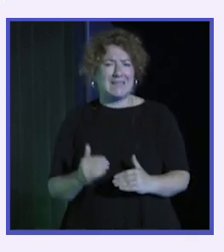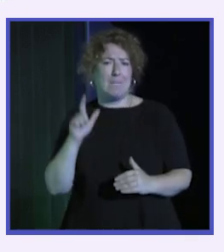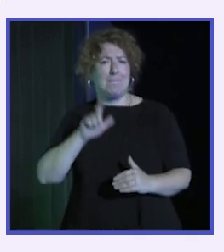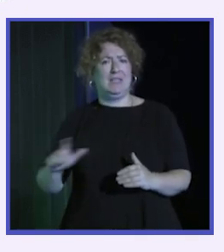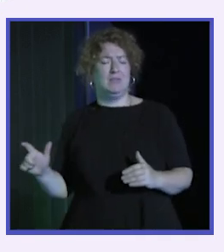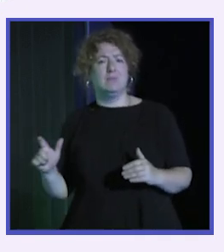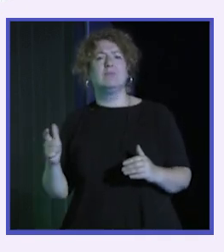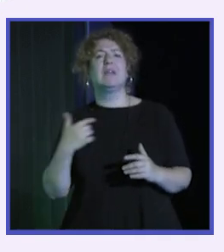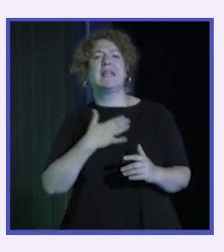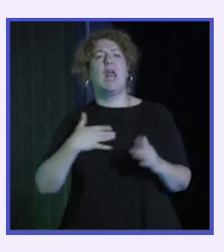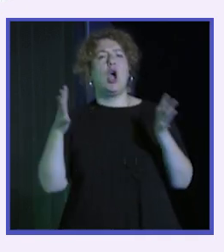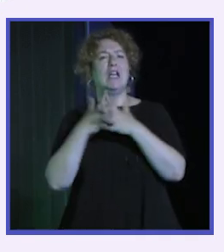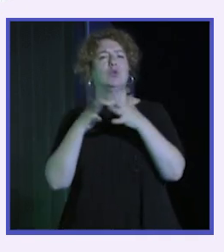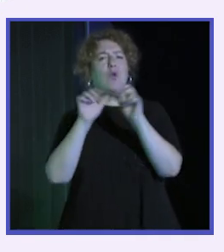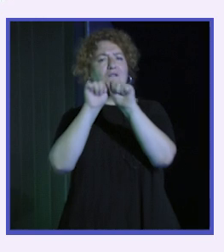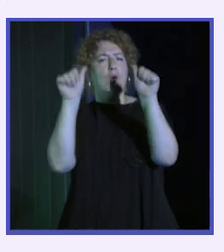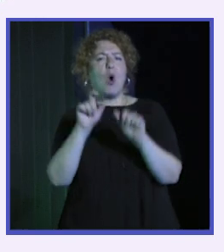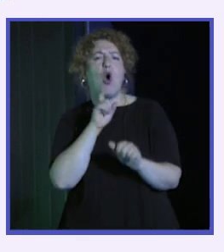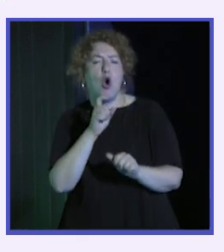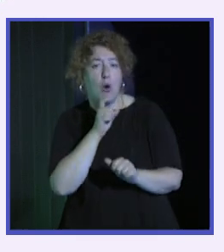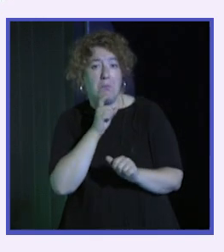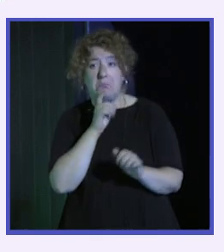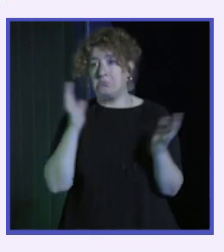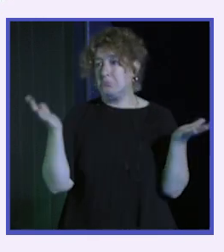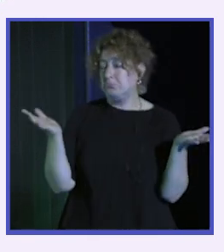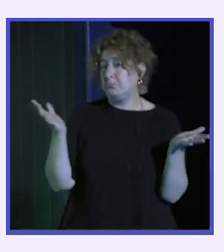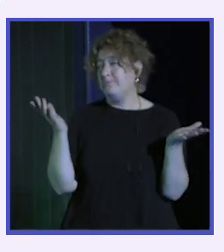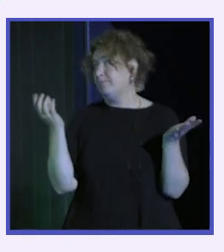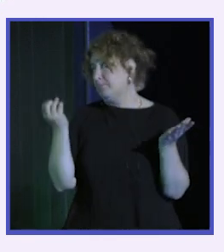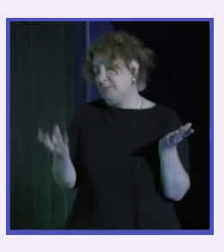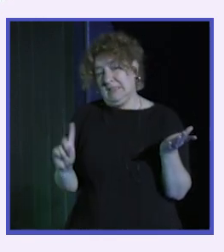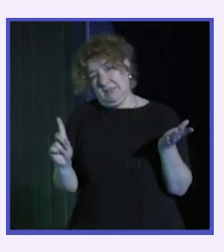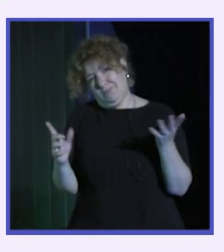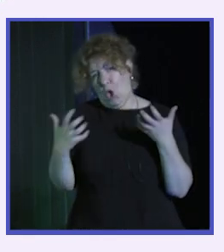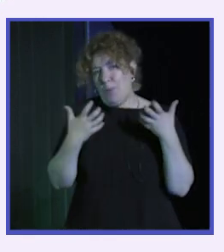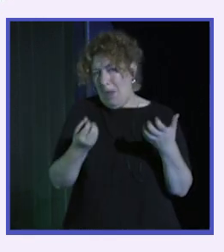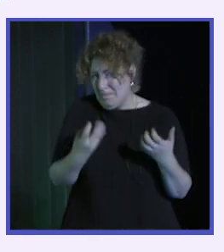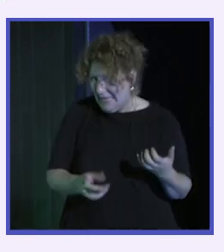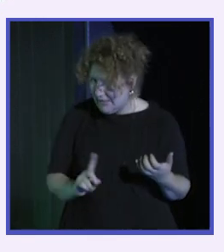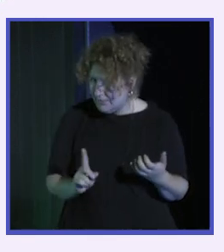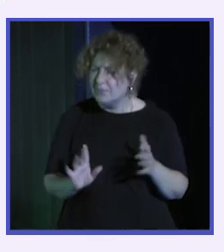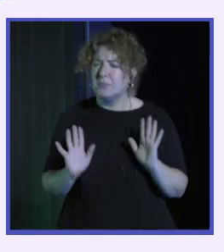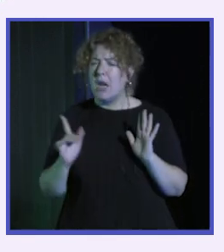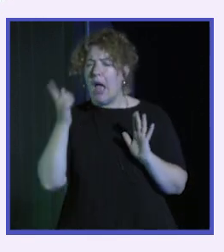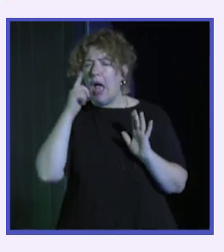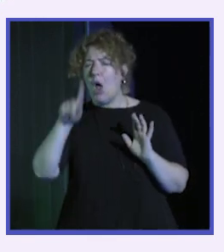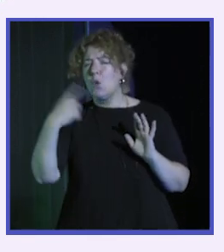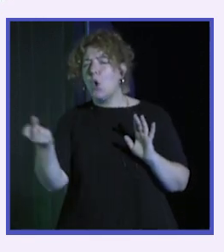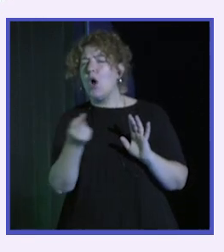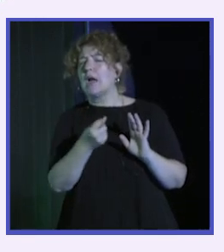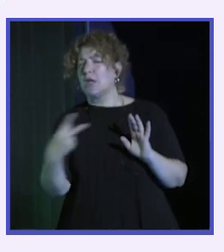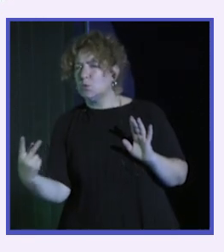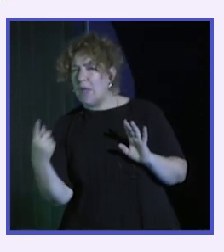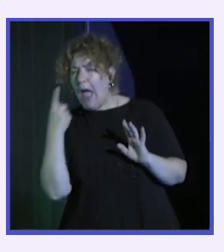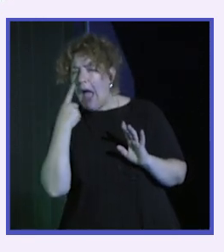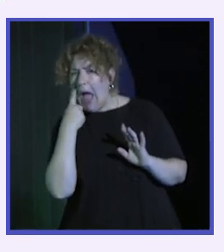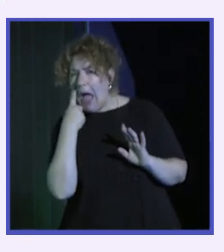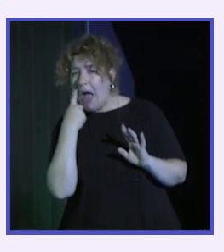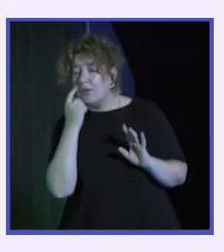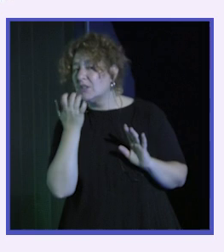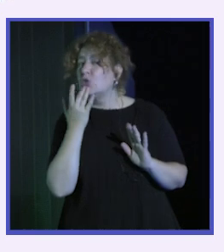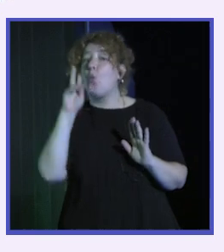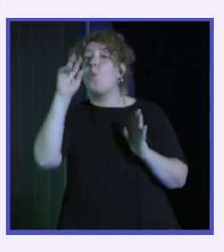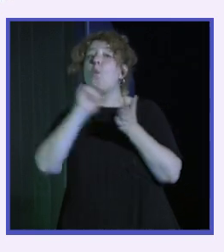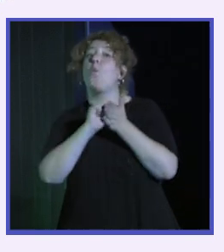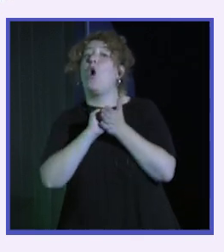que tenga esta estructura. A priori, no es un mal prompt para empezar. Veamos los resultados que me da. Recordad que es un borrador,